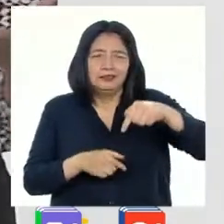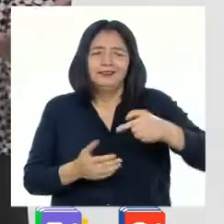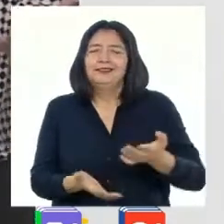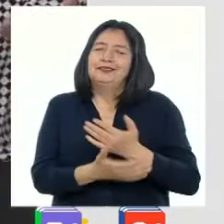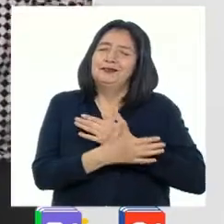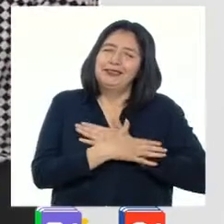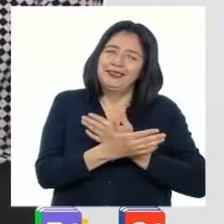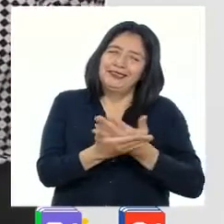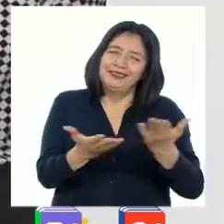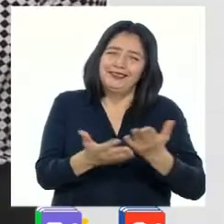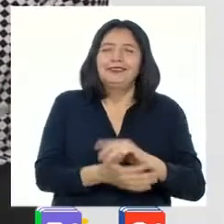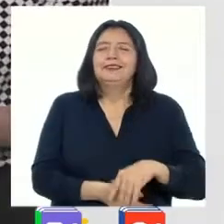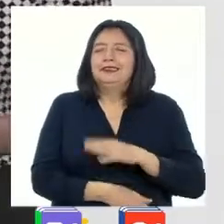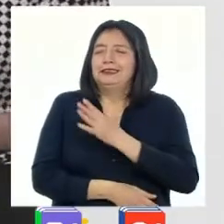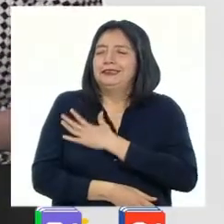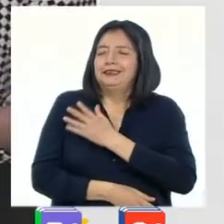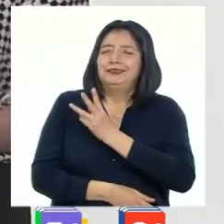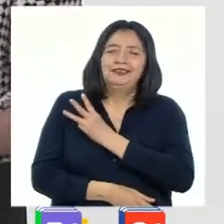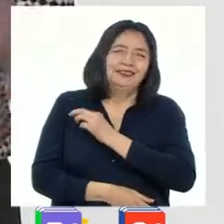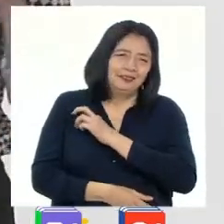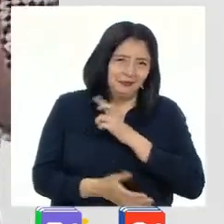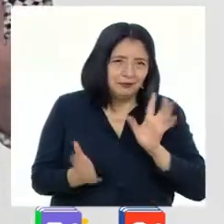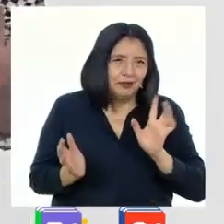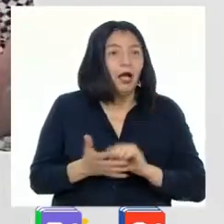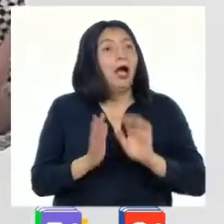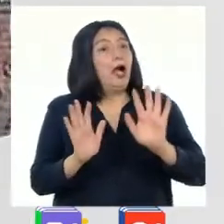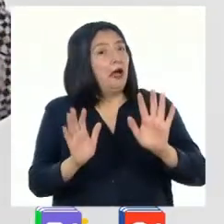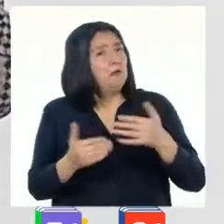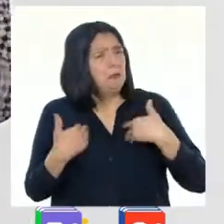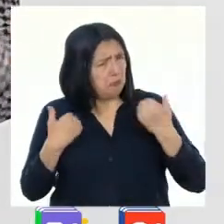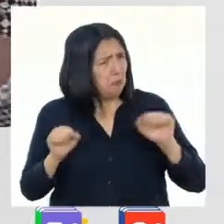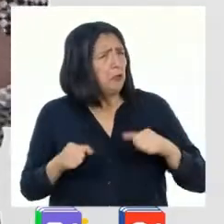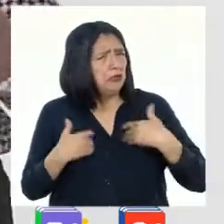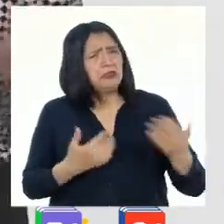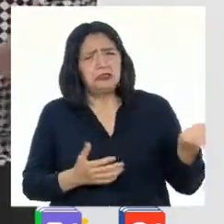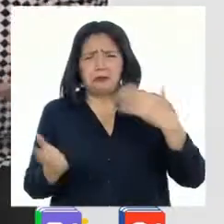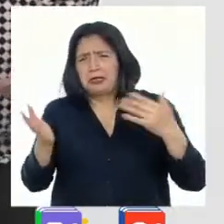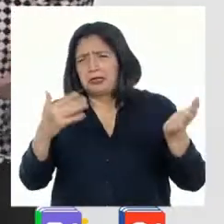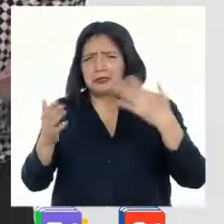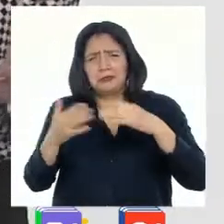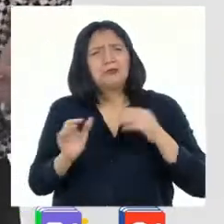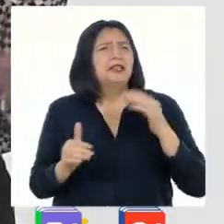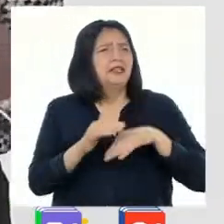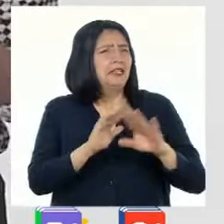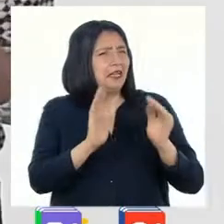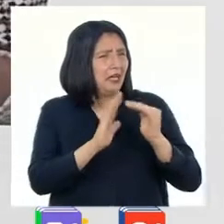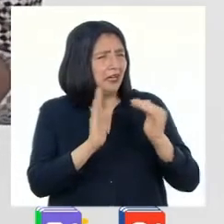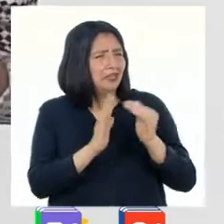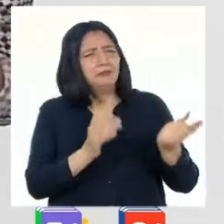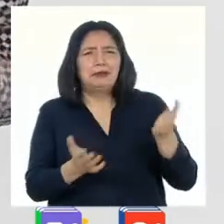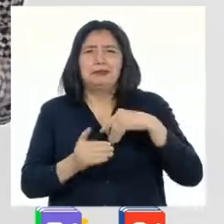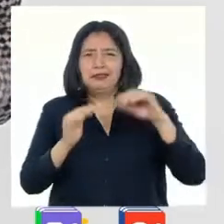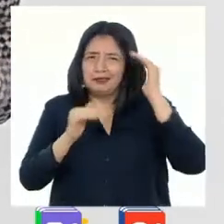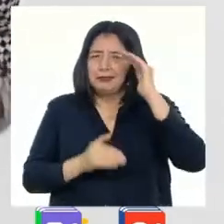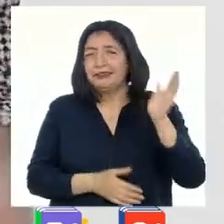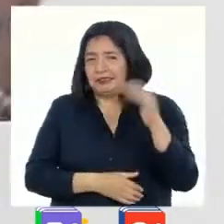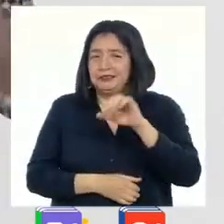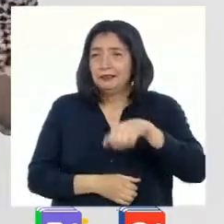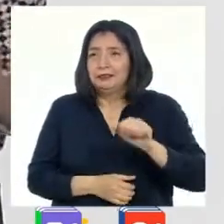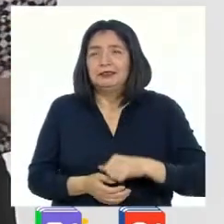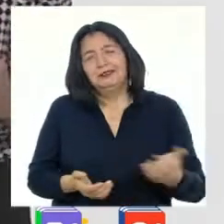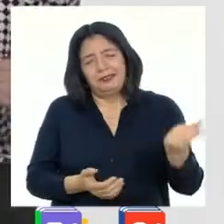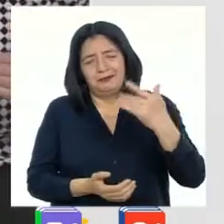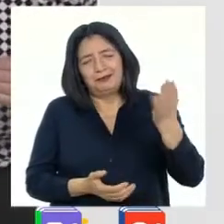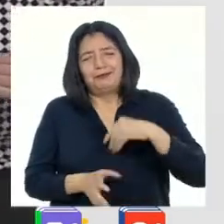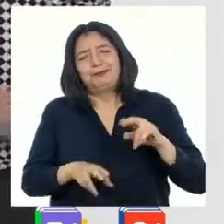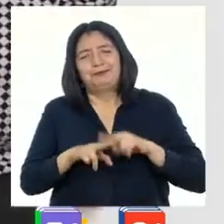nuestros queridos estudiantes de quinto y sexto grado de primaria, pero pueden llamar a todas y a todos quienes estén en casa. Vamos a llamarlos. ¿Qué les parece? ¿Sí?